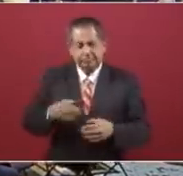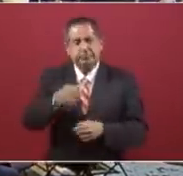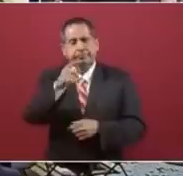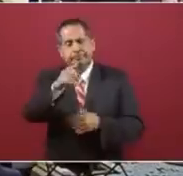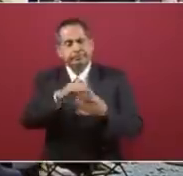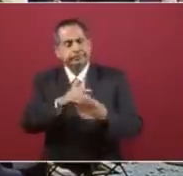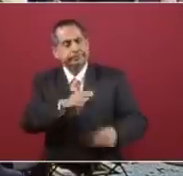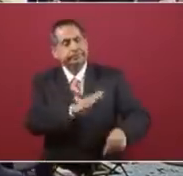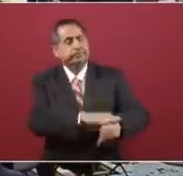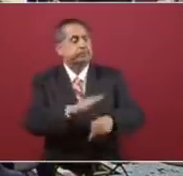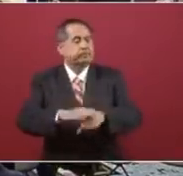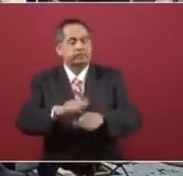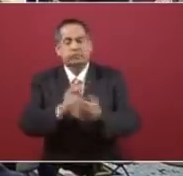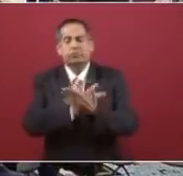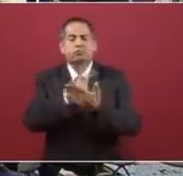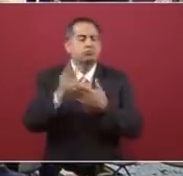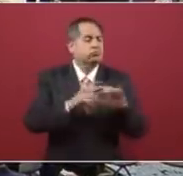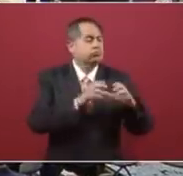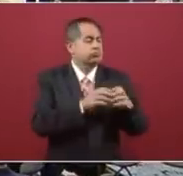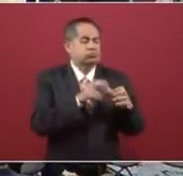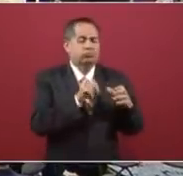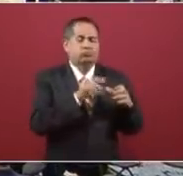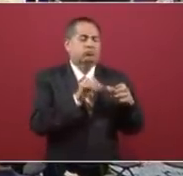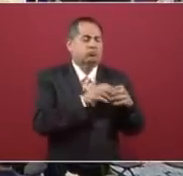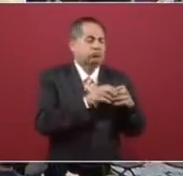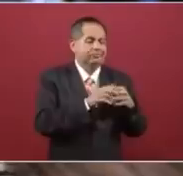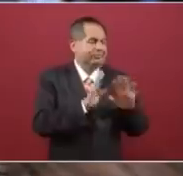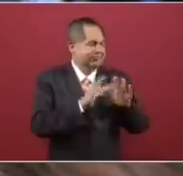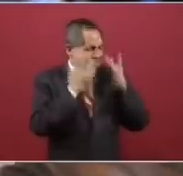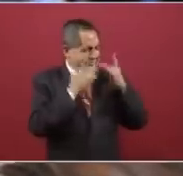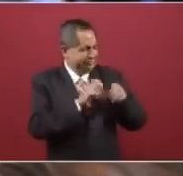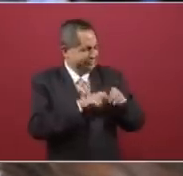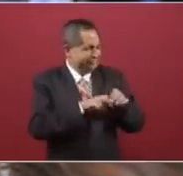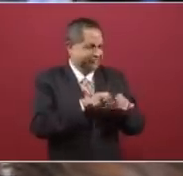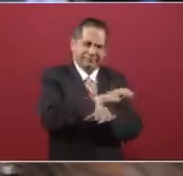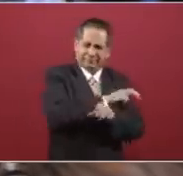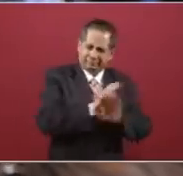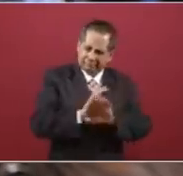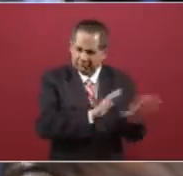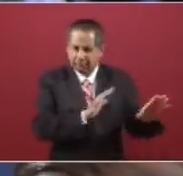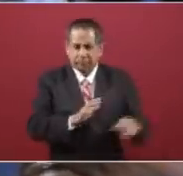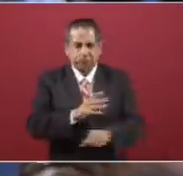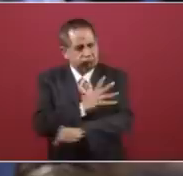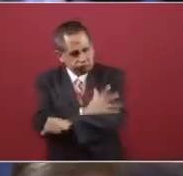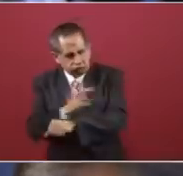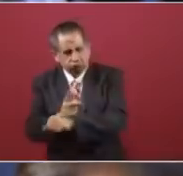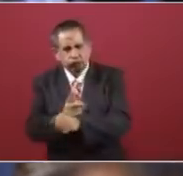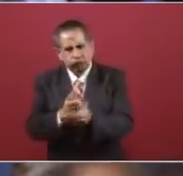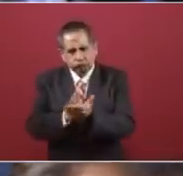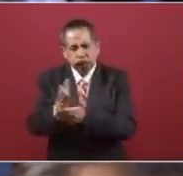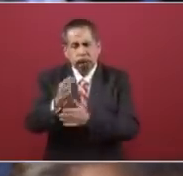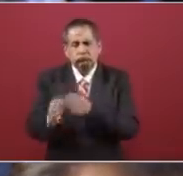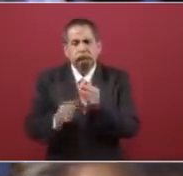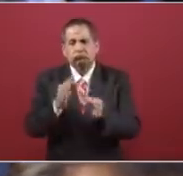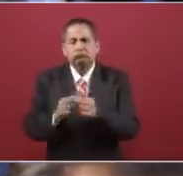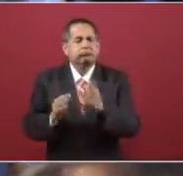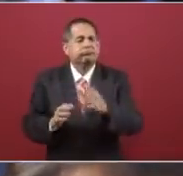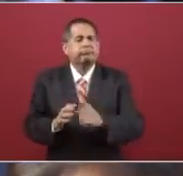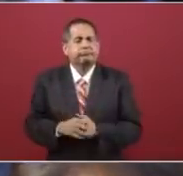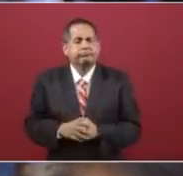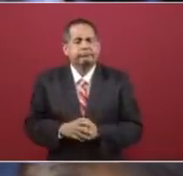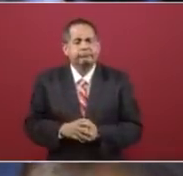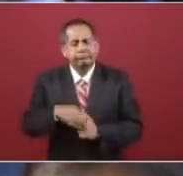los impulsores del proyecto neoliberal para que salieran ya de su administración, que que fueran honestos y que salieran de su administración. Eh